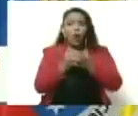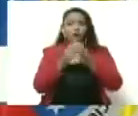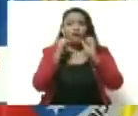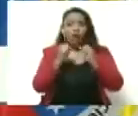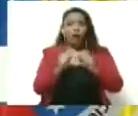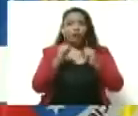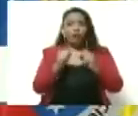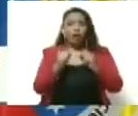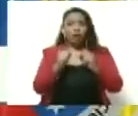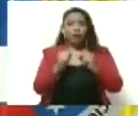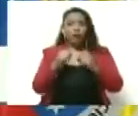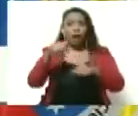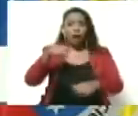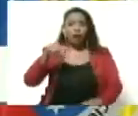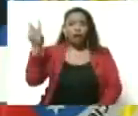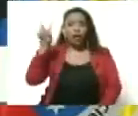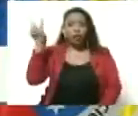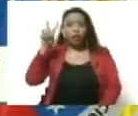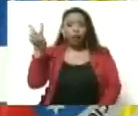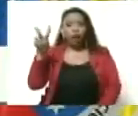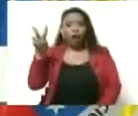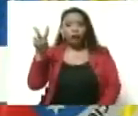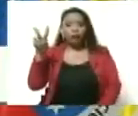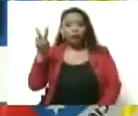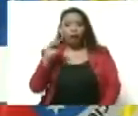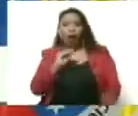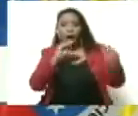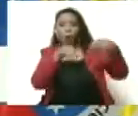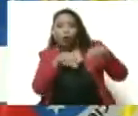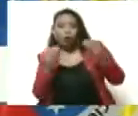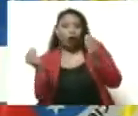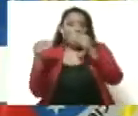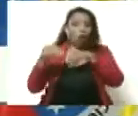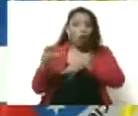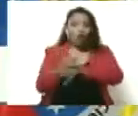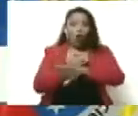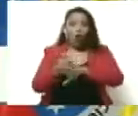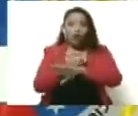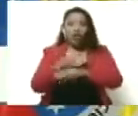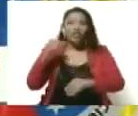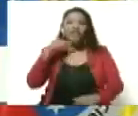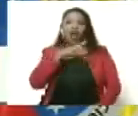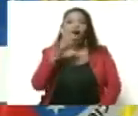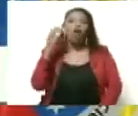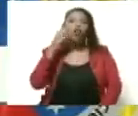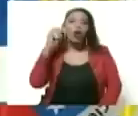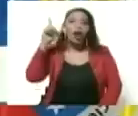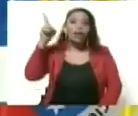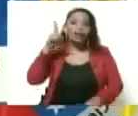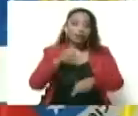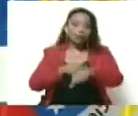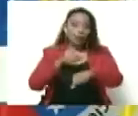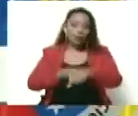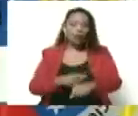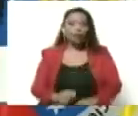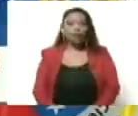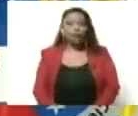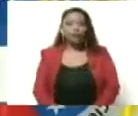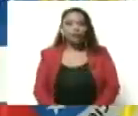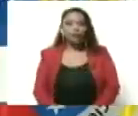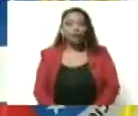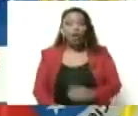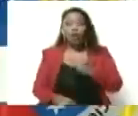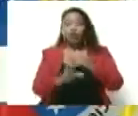extremistas en Venezuela en complicidad con el gobierno de Iván Duque en esa época y que